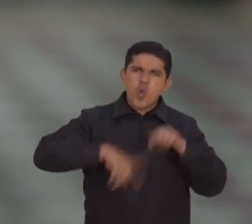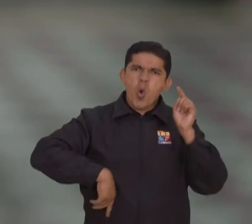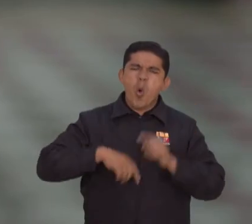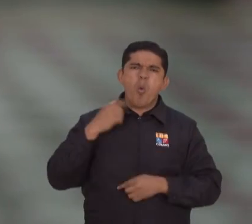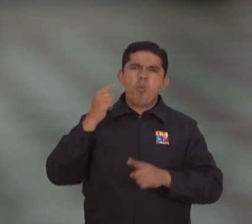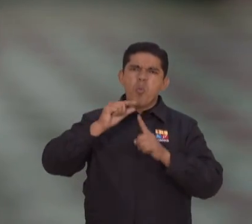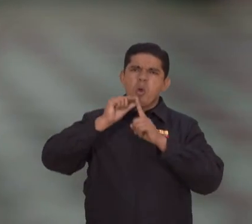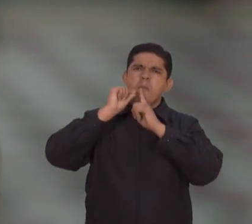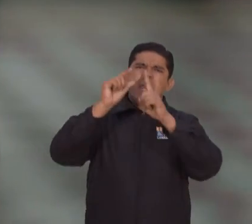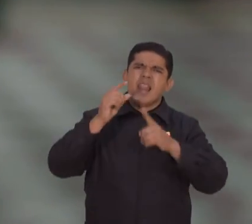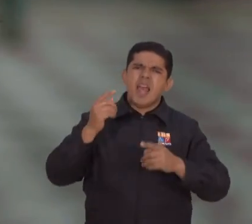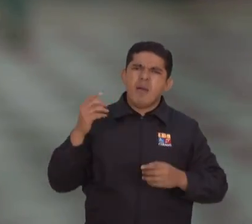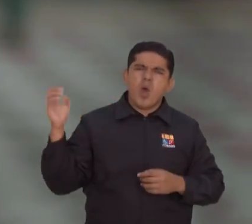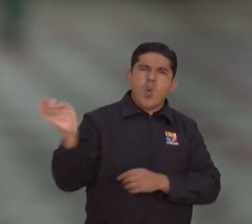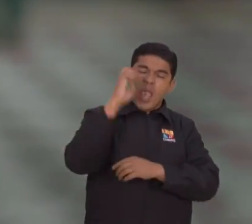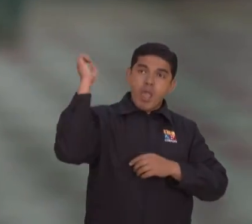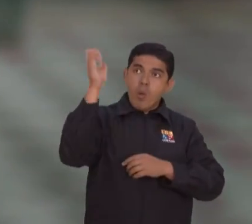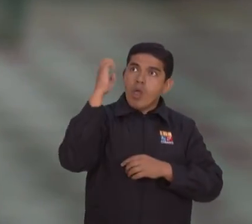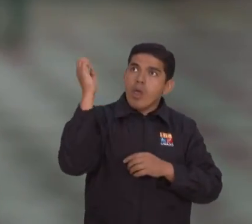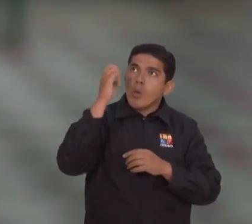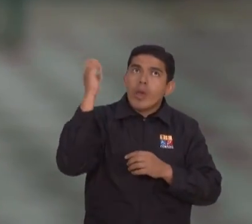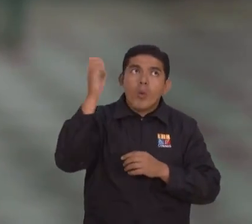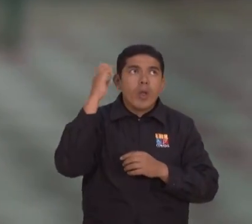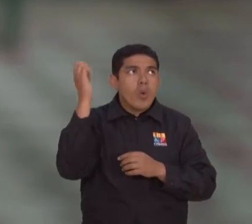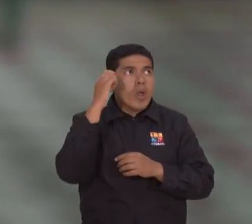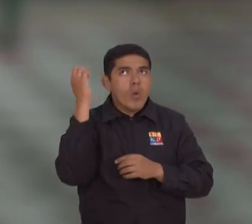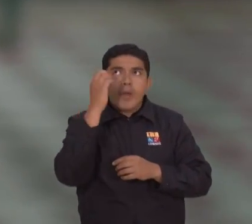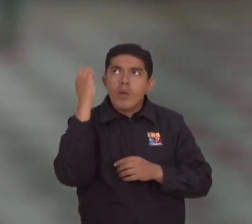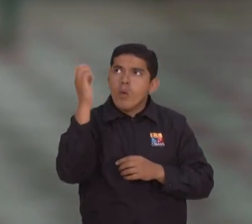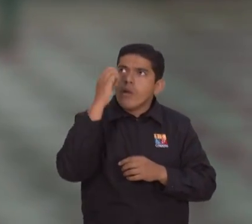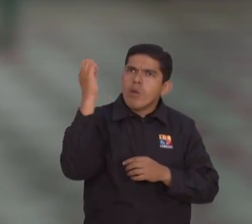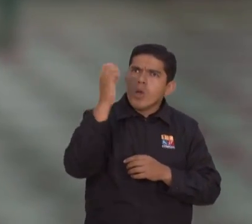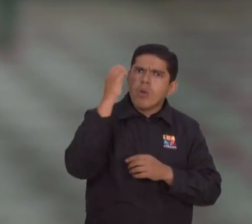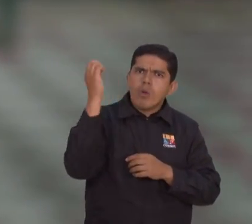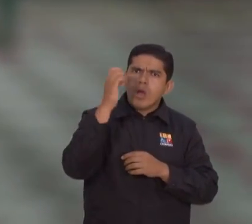¡Qué tontera no poder decir lo que me da la gana!